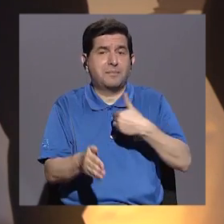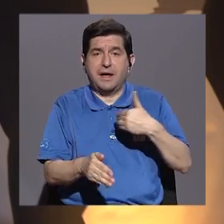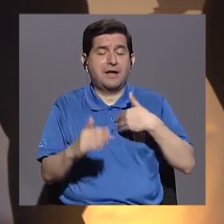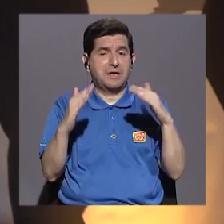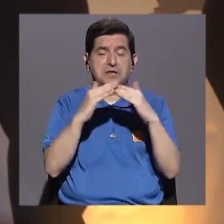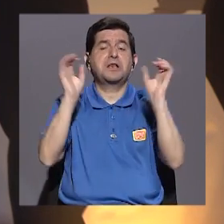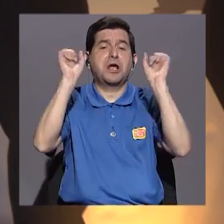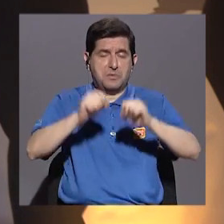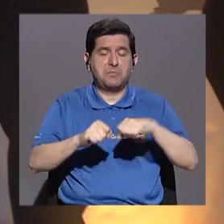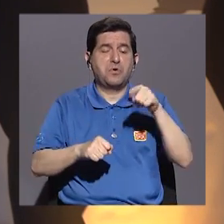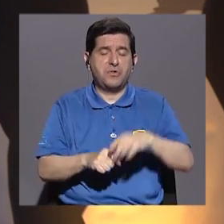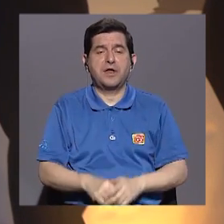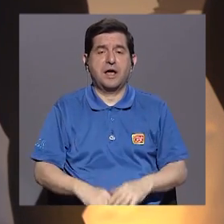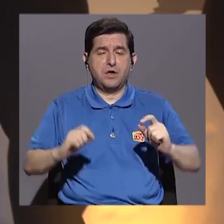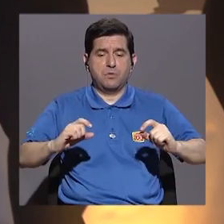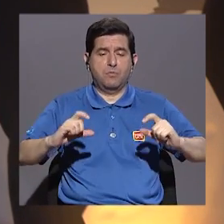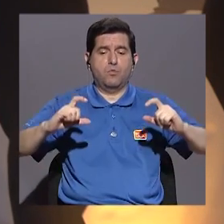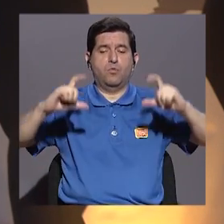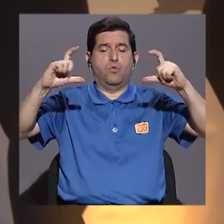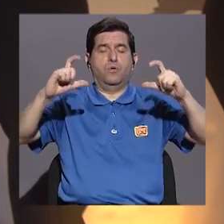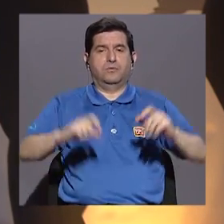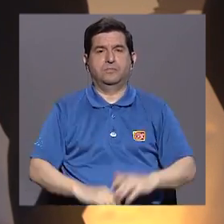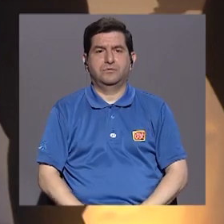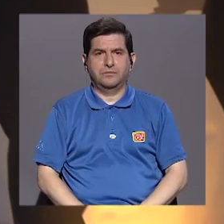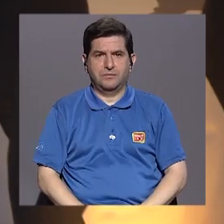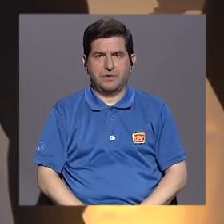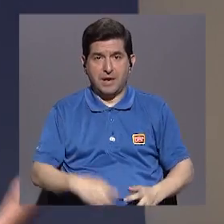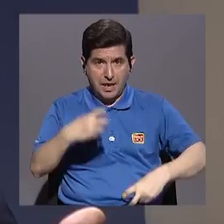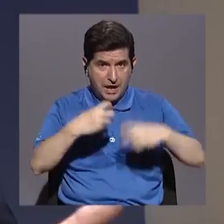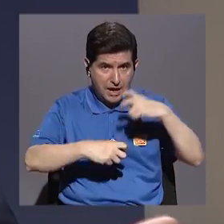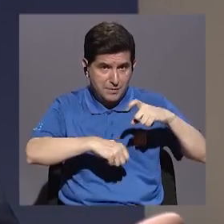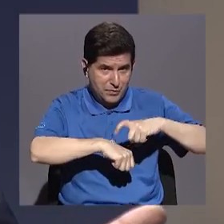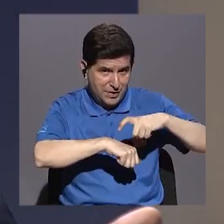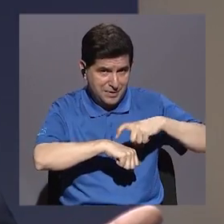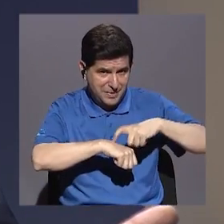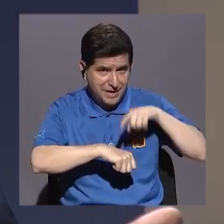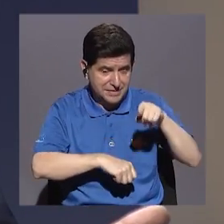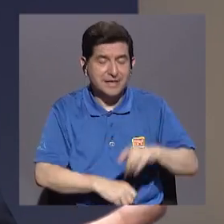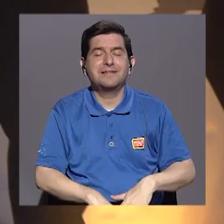que tengamos en la casa se puede cargar un vehículo eléctrico con